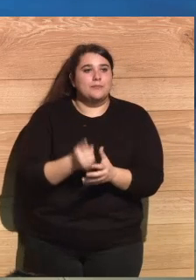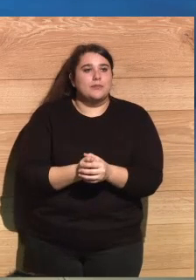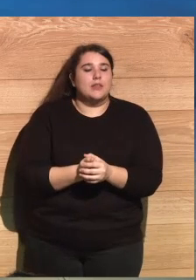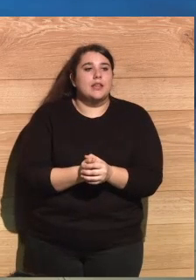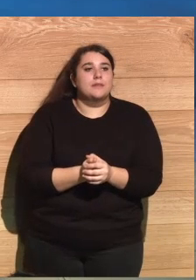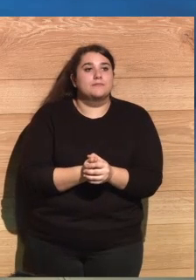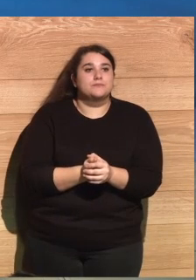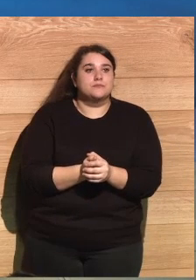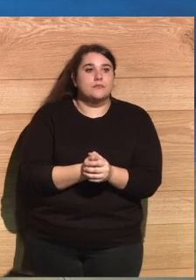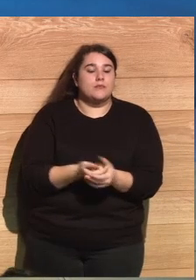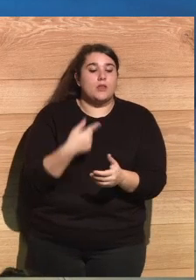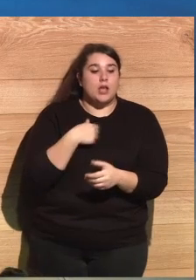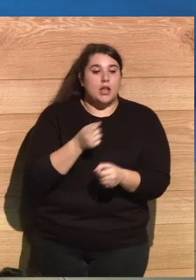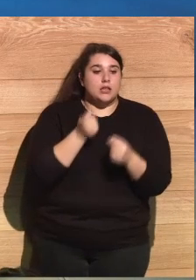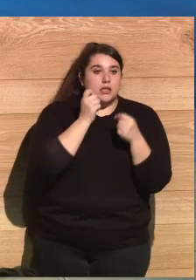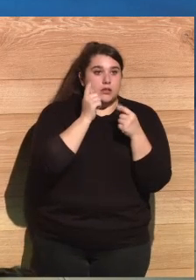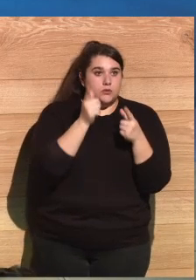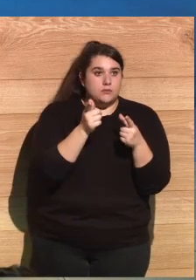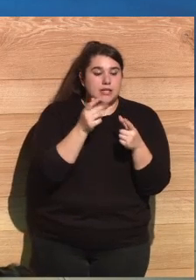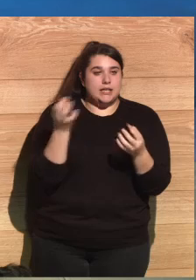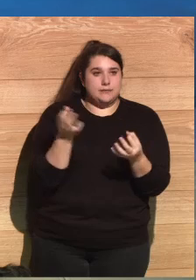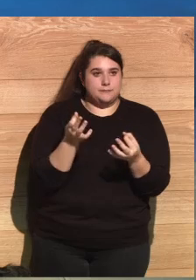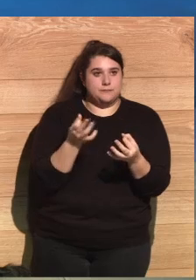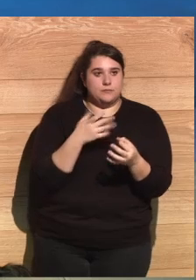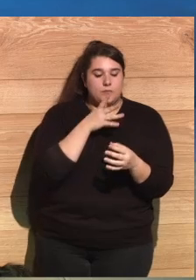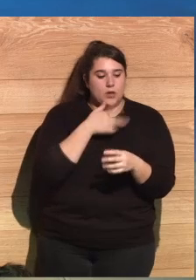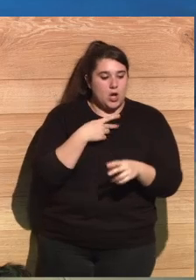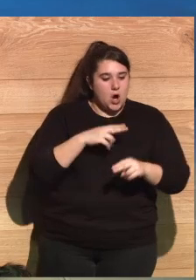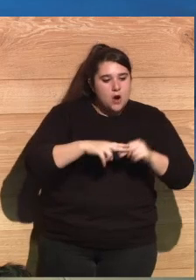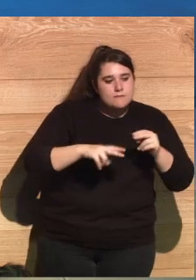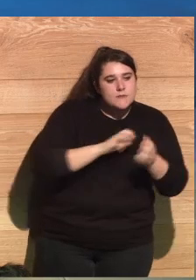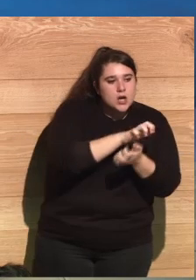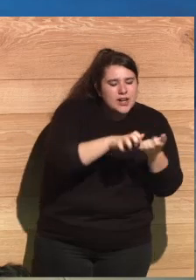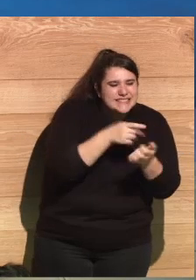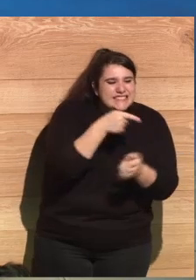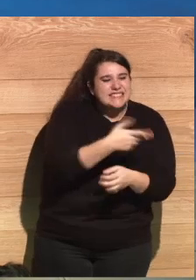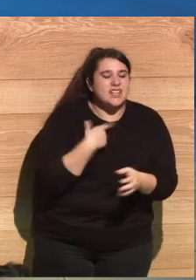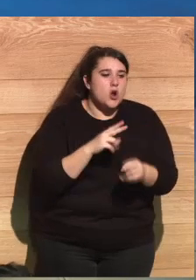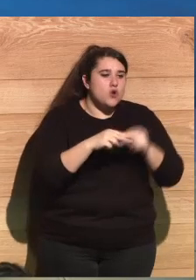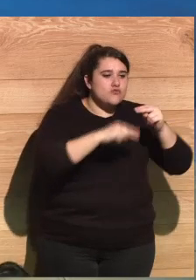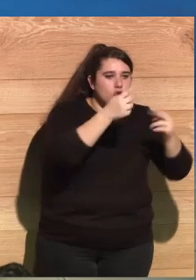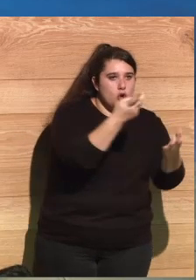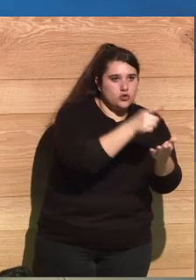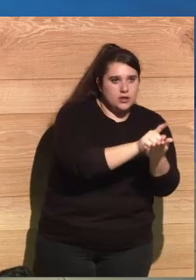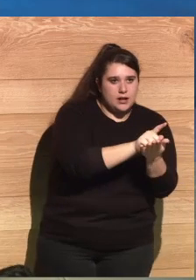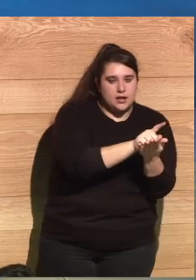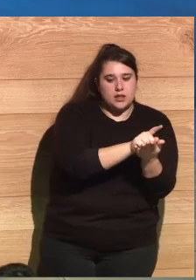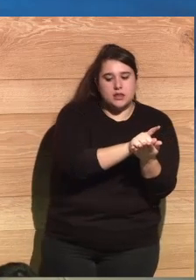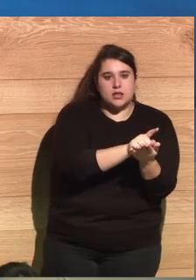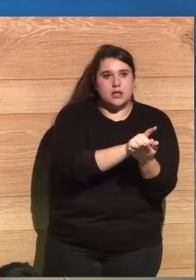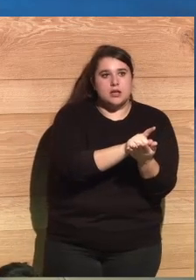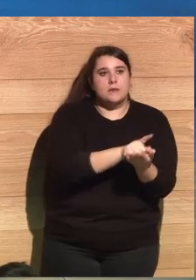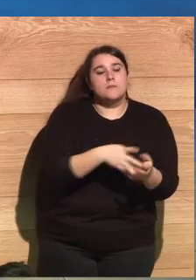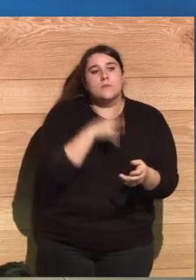en ese tipo de organizaciones que hay de reconstrucción de zonas dañadas sobre todo por